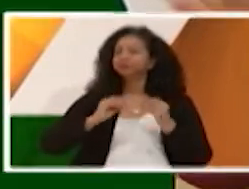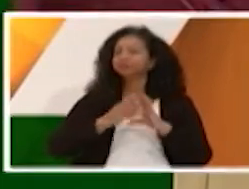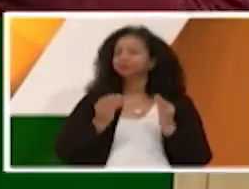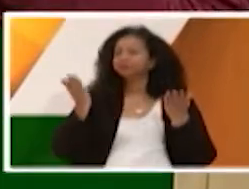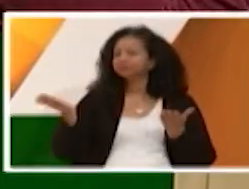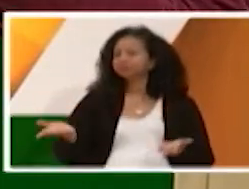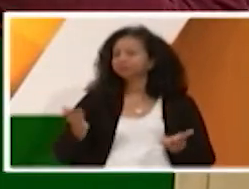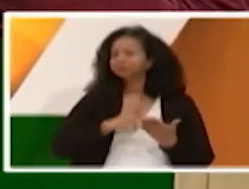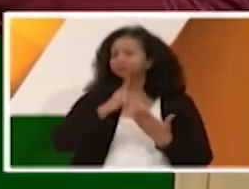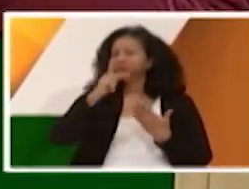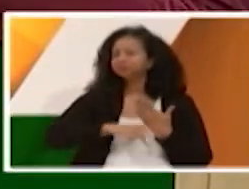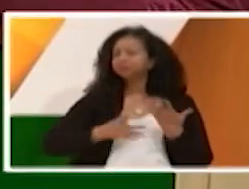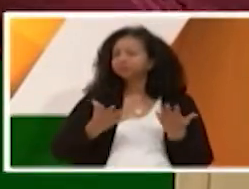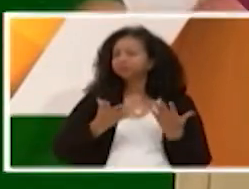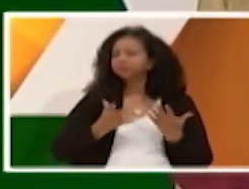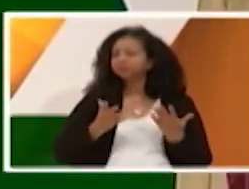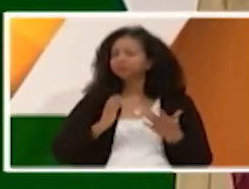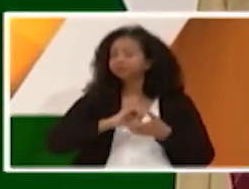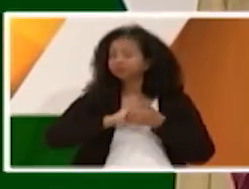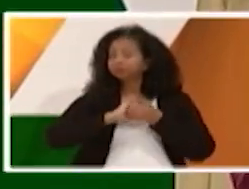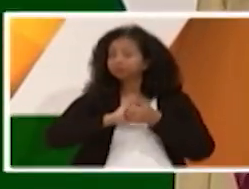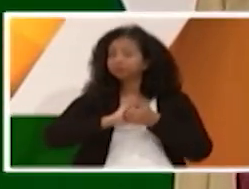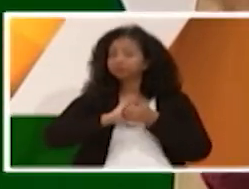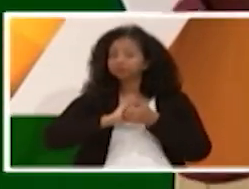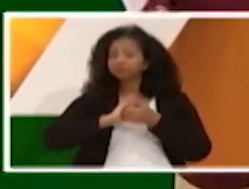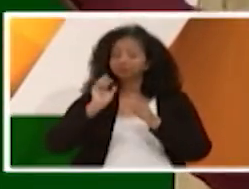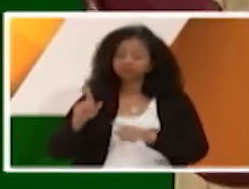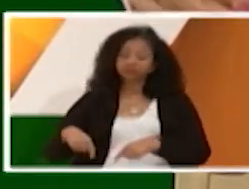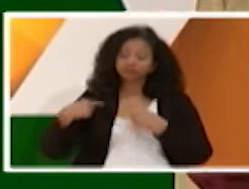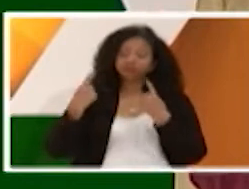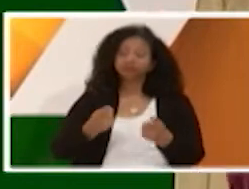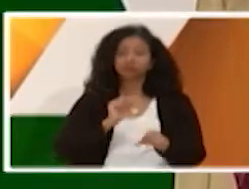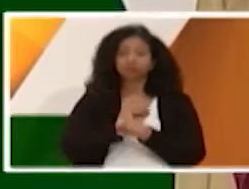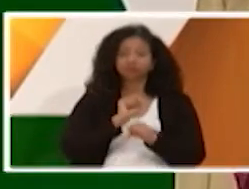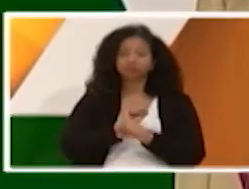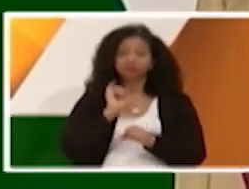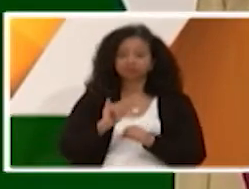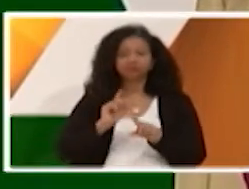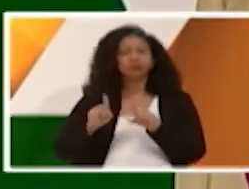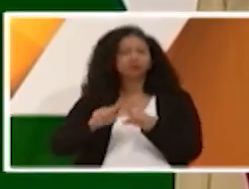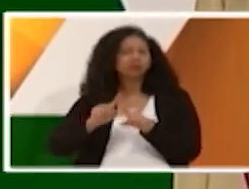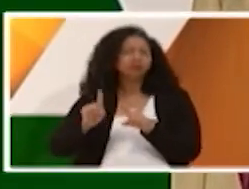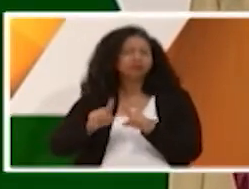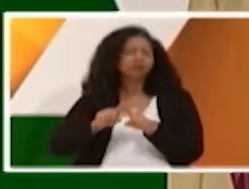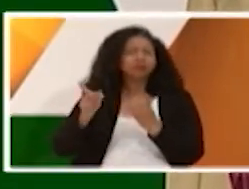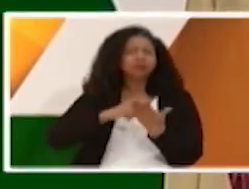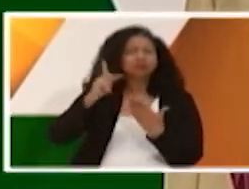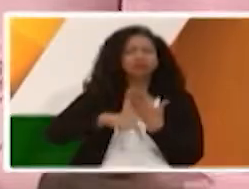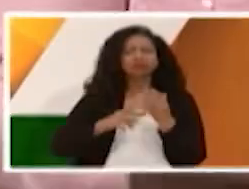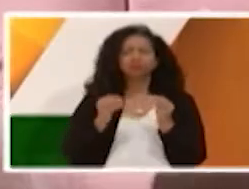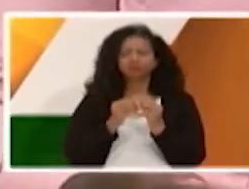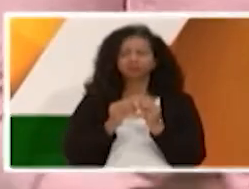importante. Sí. Desde el CONADIS, ¿no? Ustedes han estado trabajando en este y en otros proyectos más también. Y todos